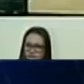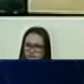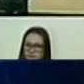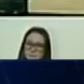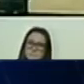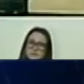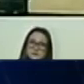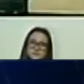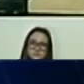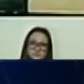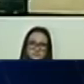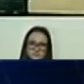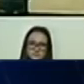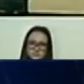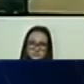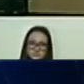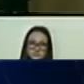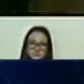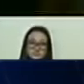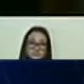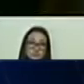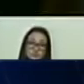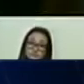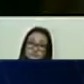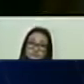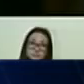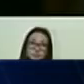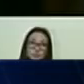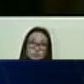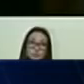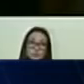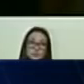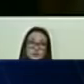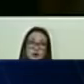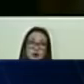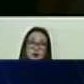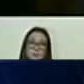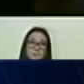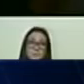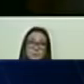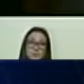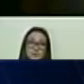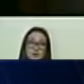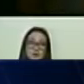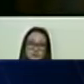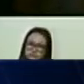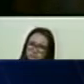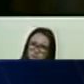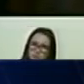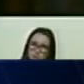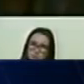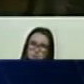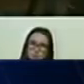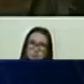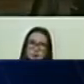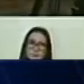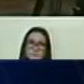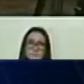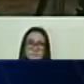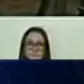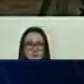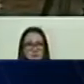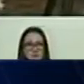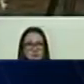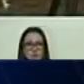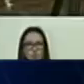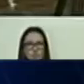paz. Y yo me dispongo a apoyar, le he dado las instrucciones al ministro de